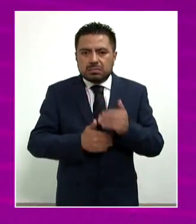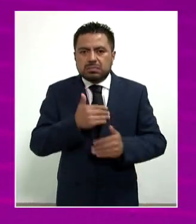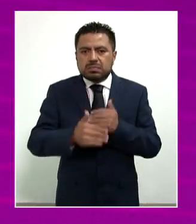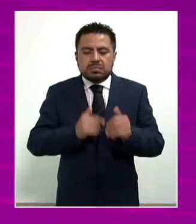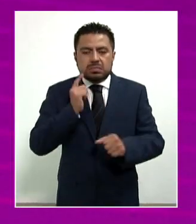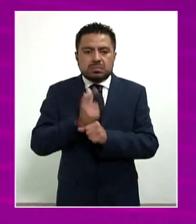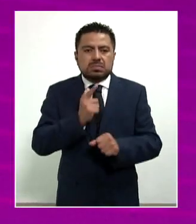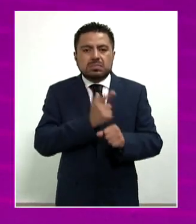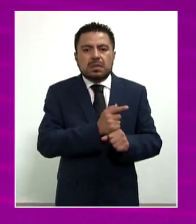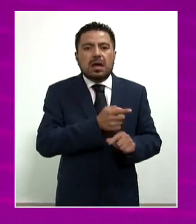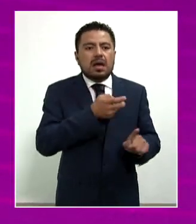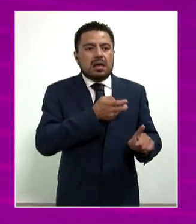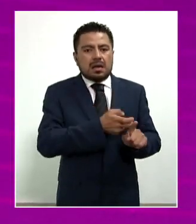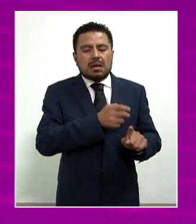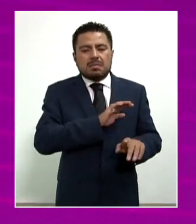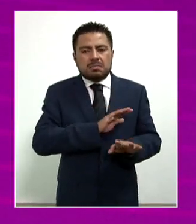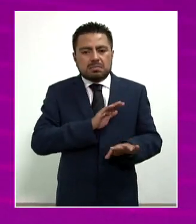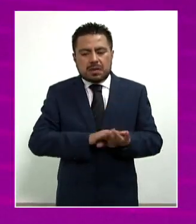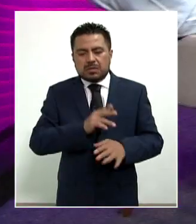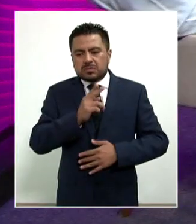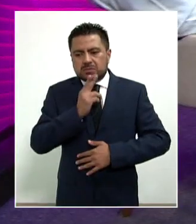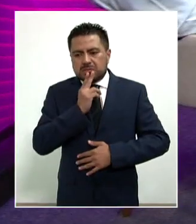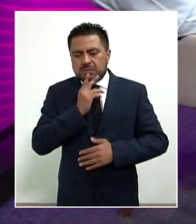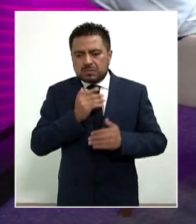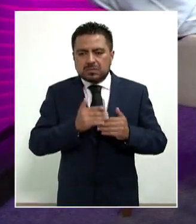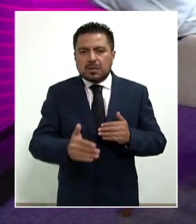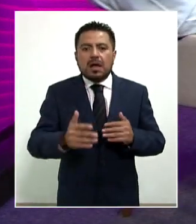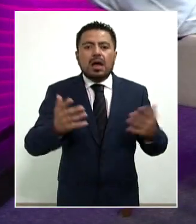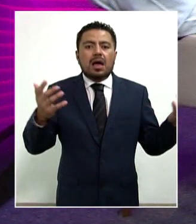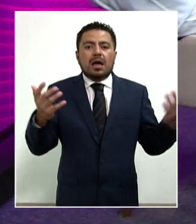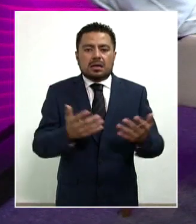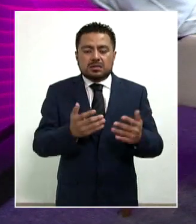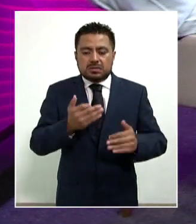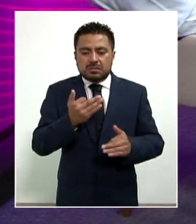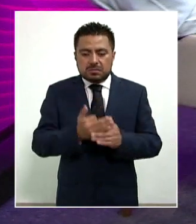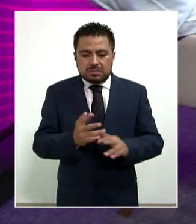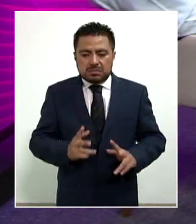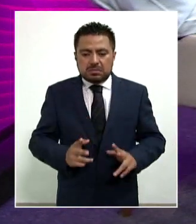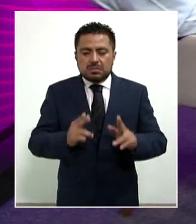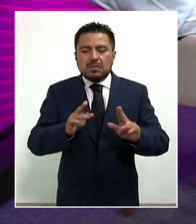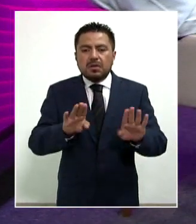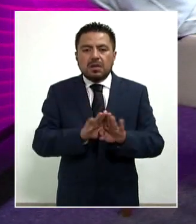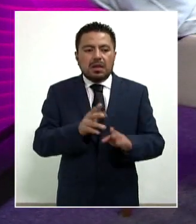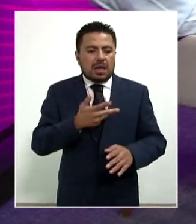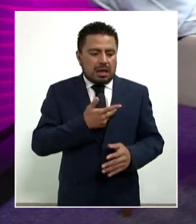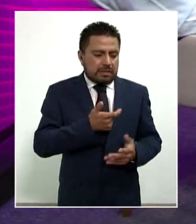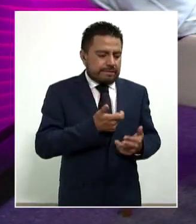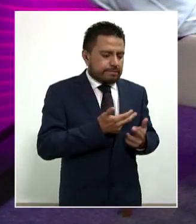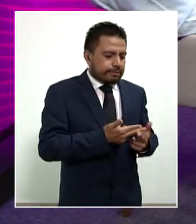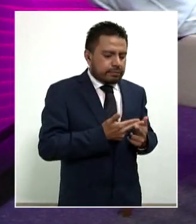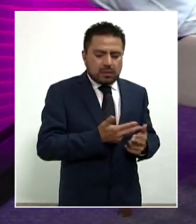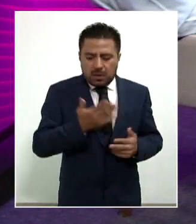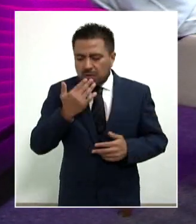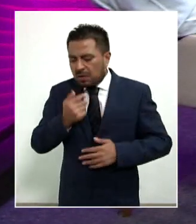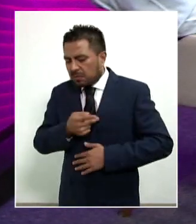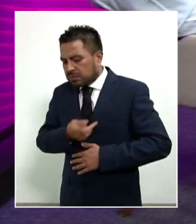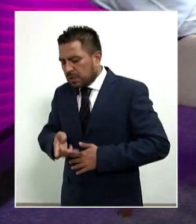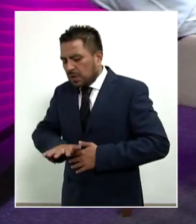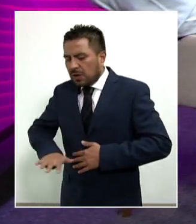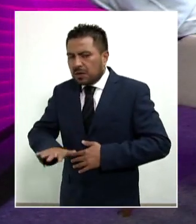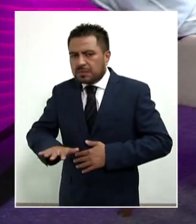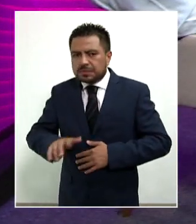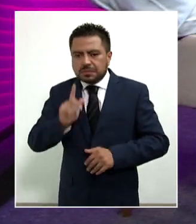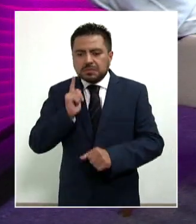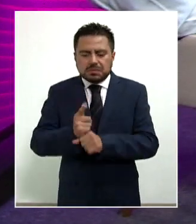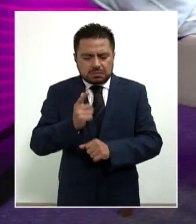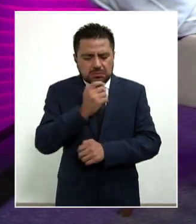estos abismos permanecen. Se hace una brecha entre los que tienen y los que no tienen, y también